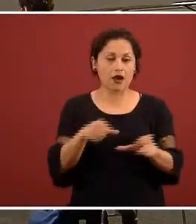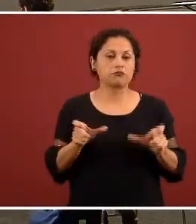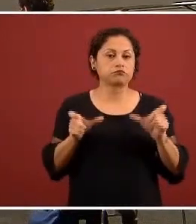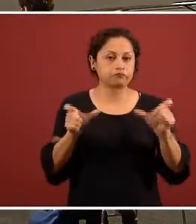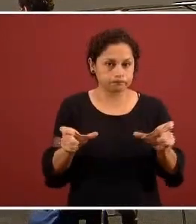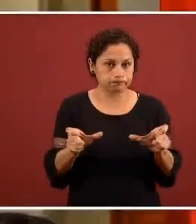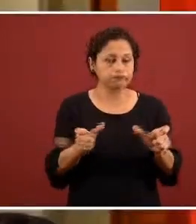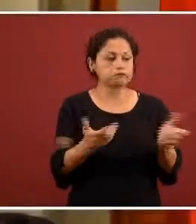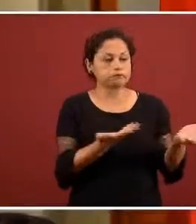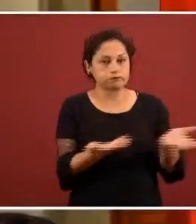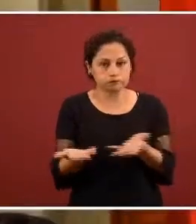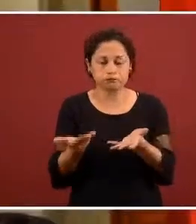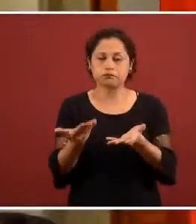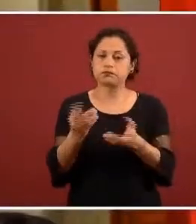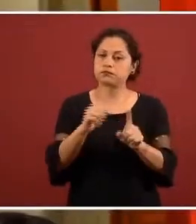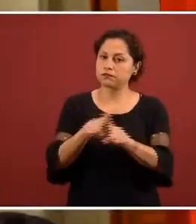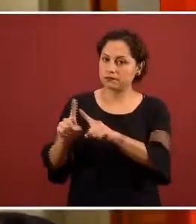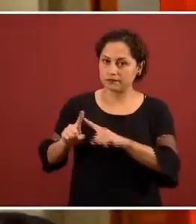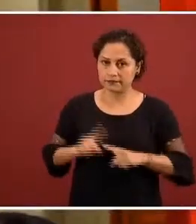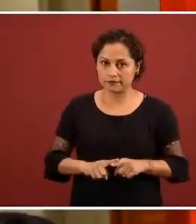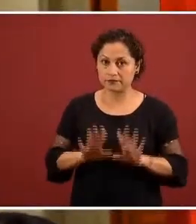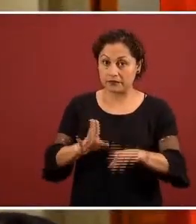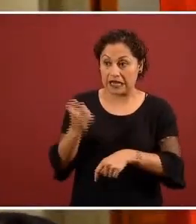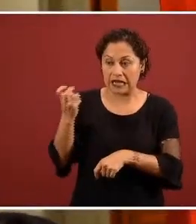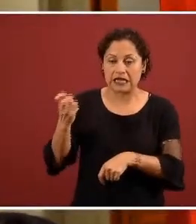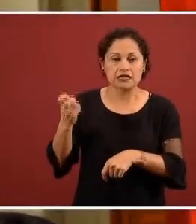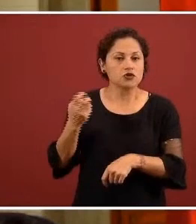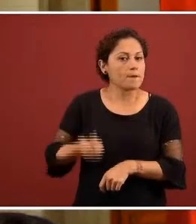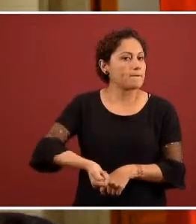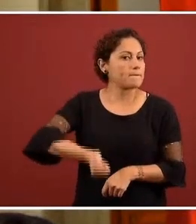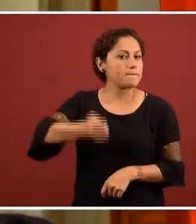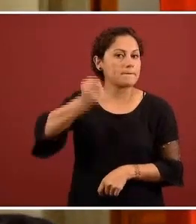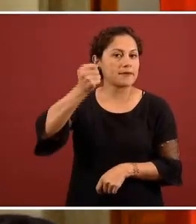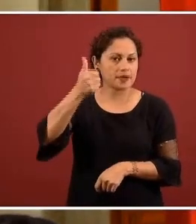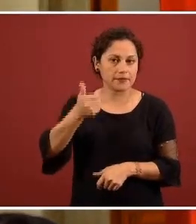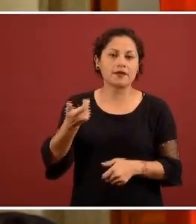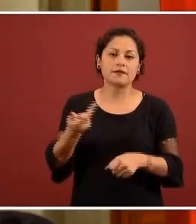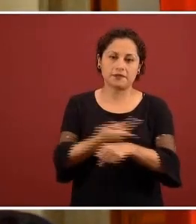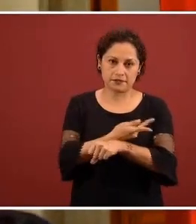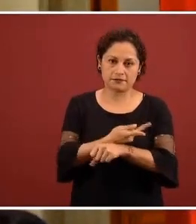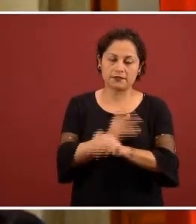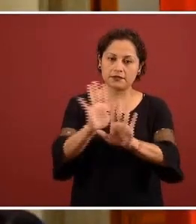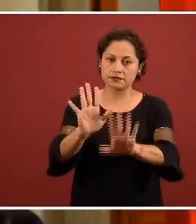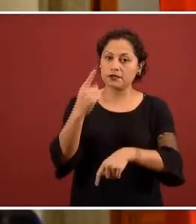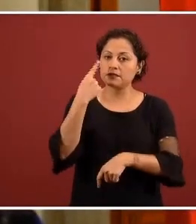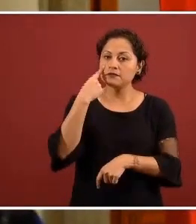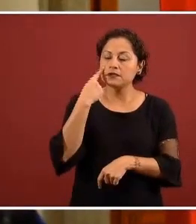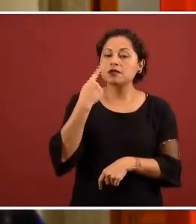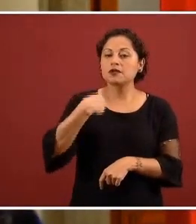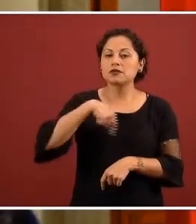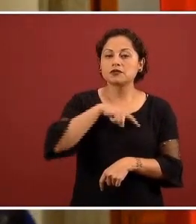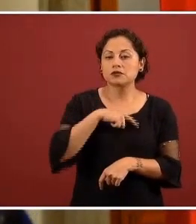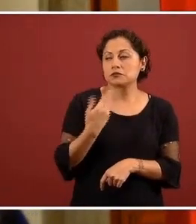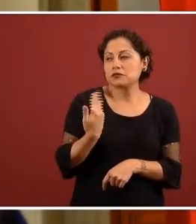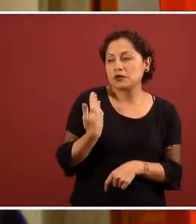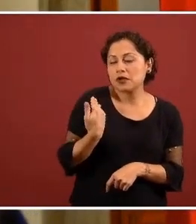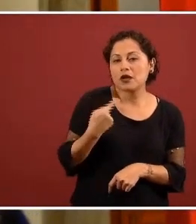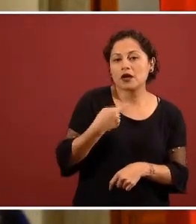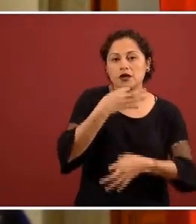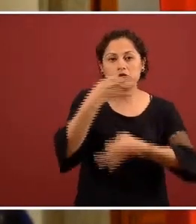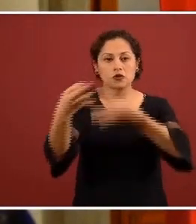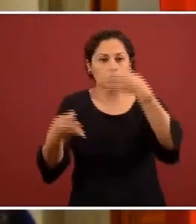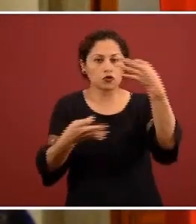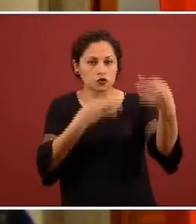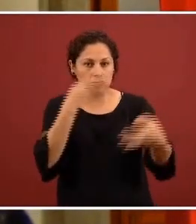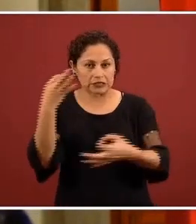algo que sienta precedentes. Hemos sido testigos de últimas noticias donde la